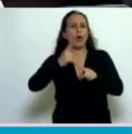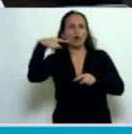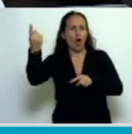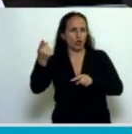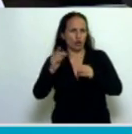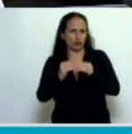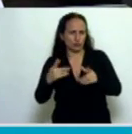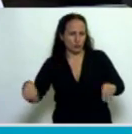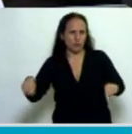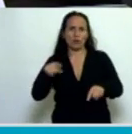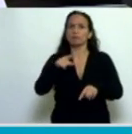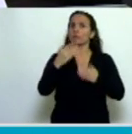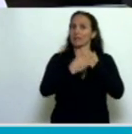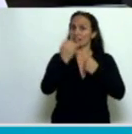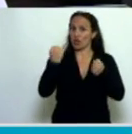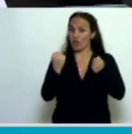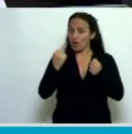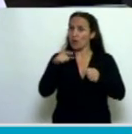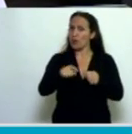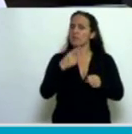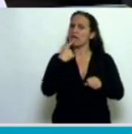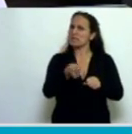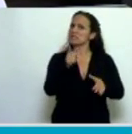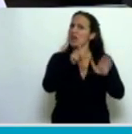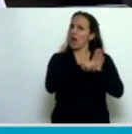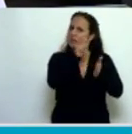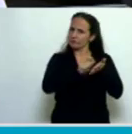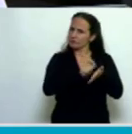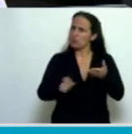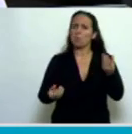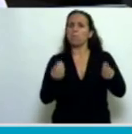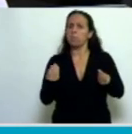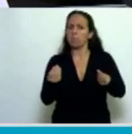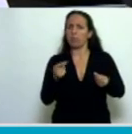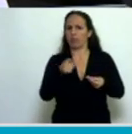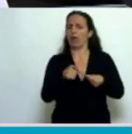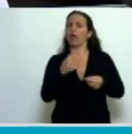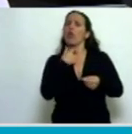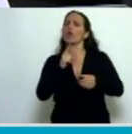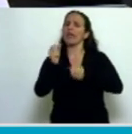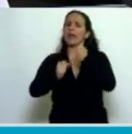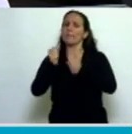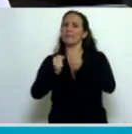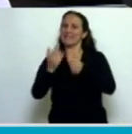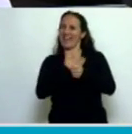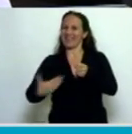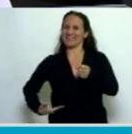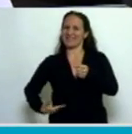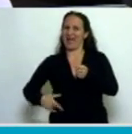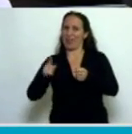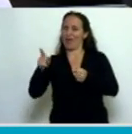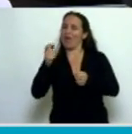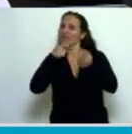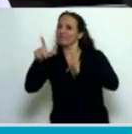Ministro de Economía de la Nación, esta ley se ha redactado para evitar que se privaticen las empresas estatales sin